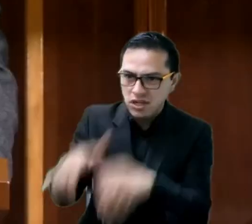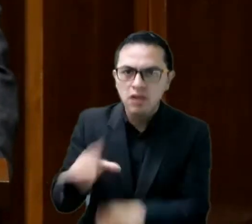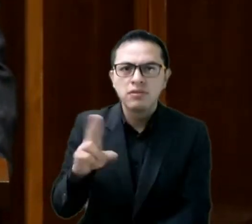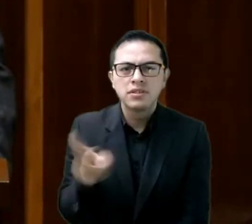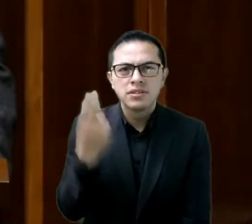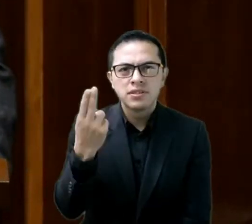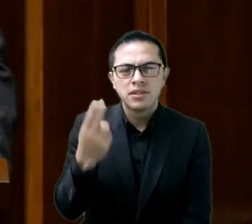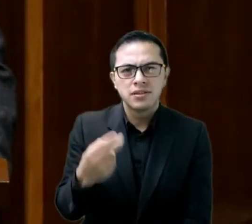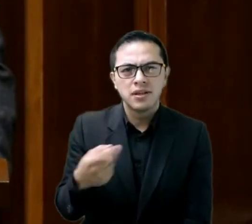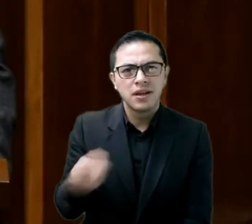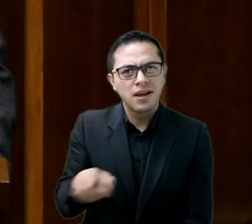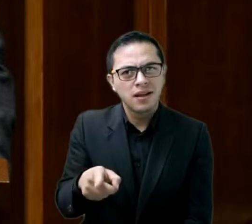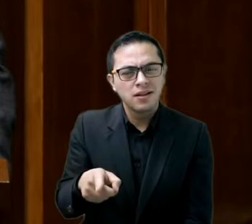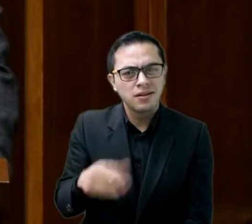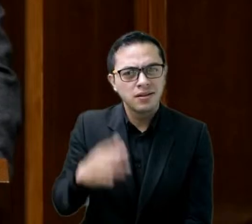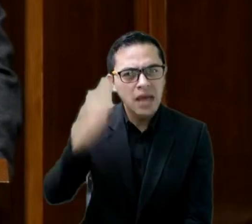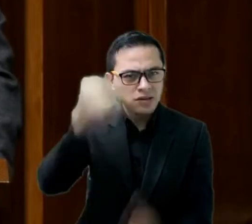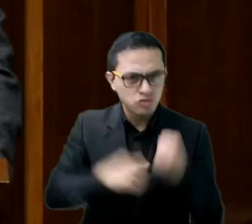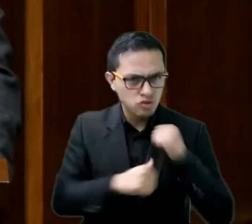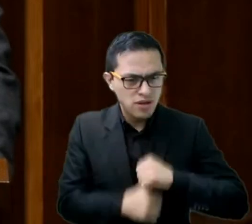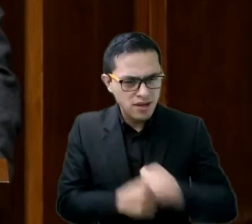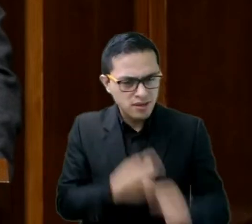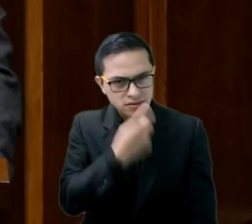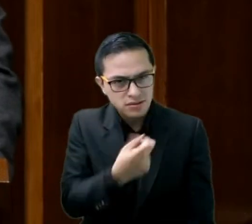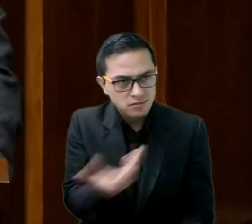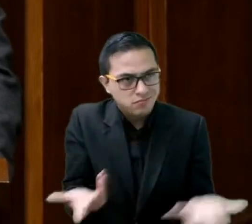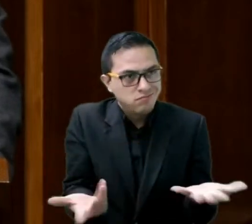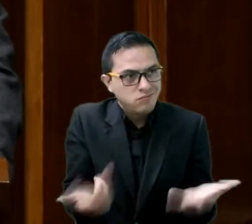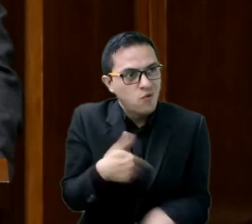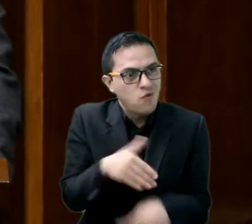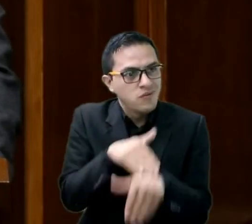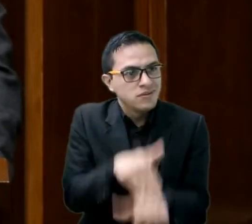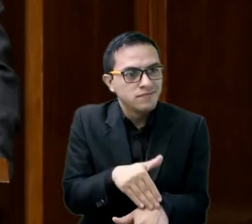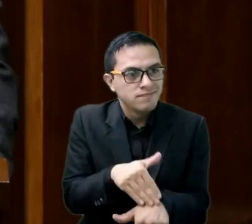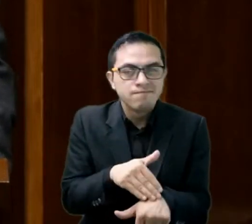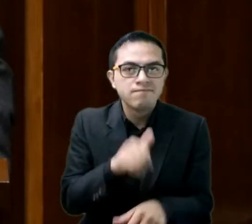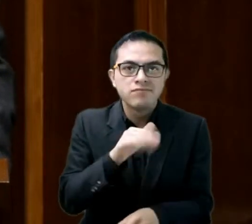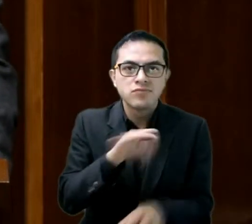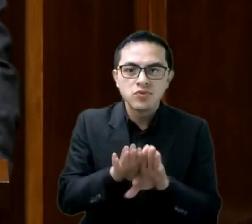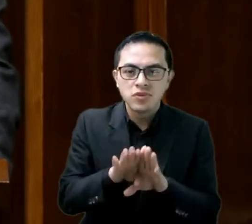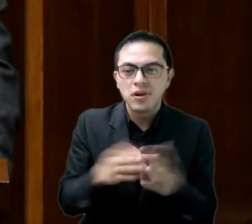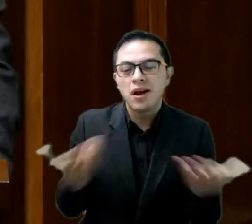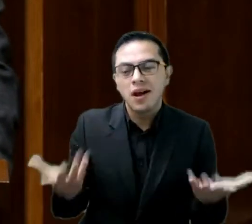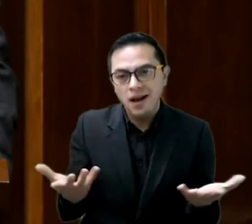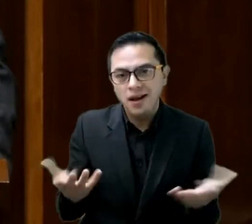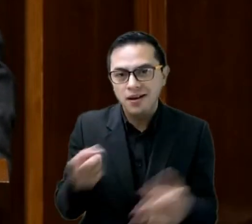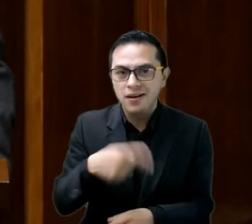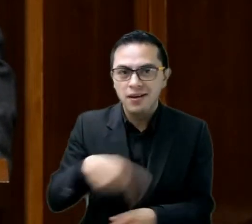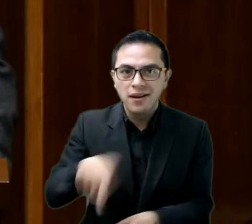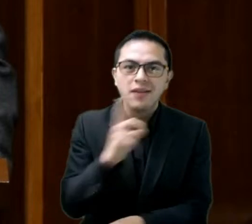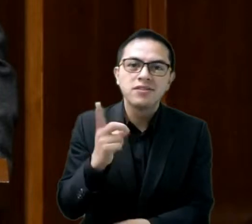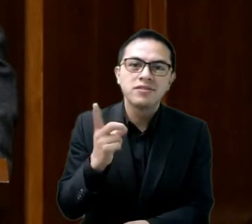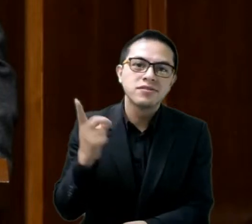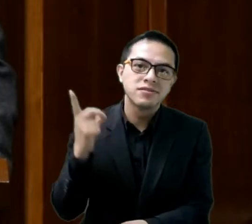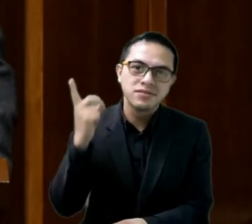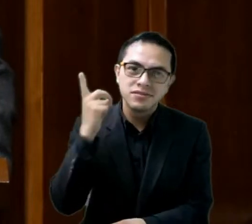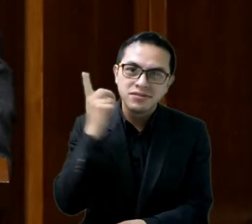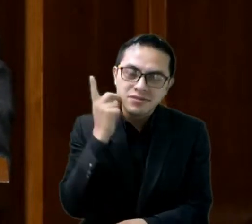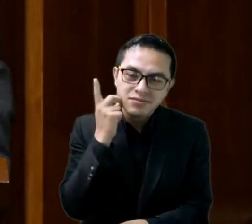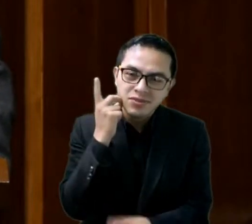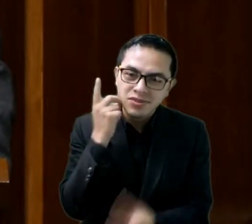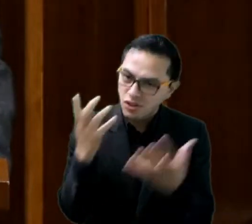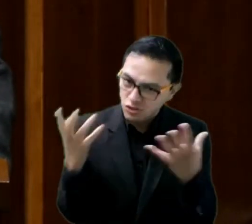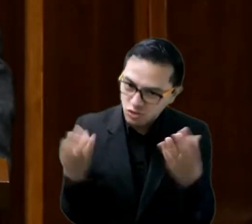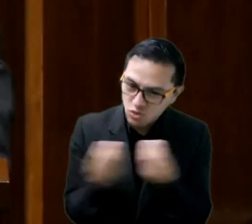cumpla? Pues siéntate ahora sí con los legisladores y empecemos a ver los problemas de frente. O